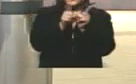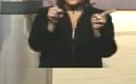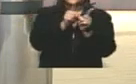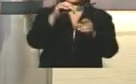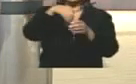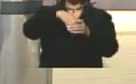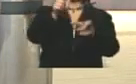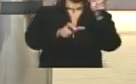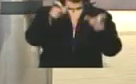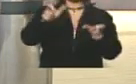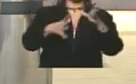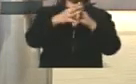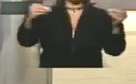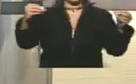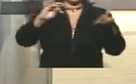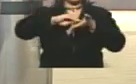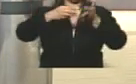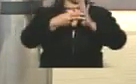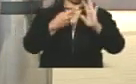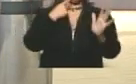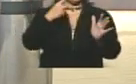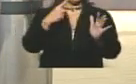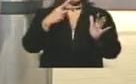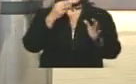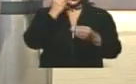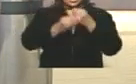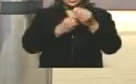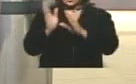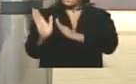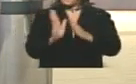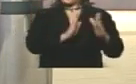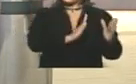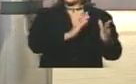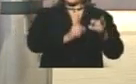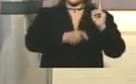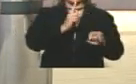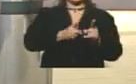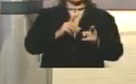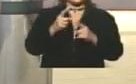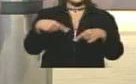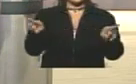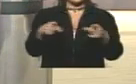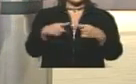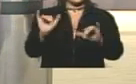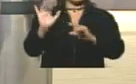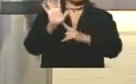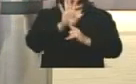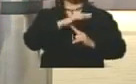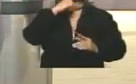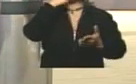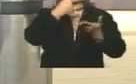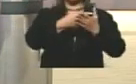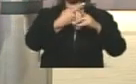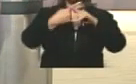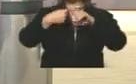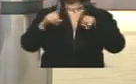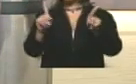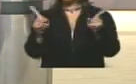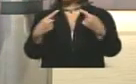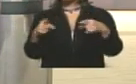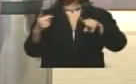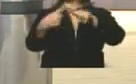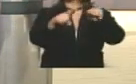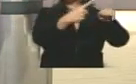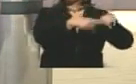y un micro que preparó nuestro compañero José Luis Belisario sobre alguno de estos géneros que tienen el mismo nombre, pero que musicalmente